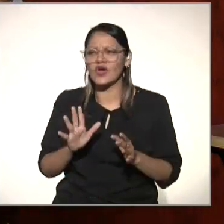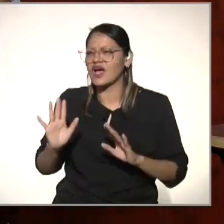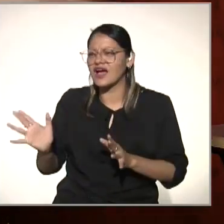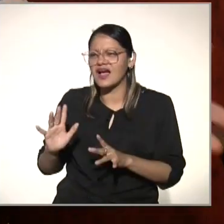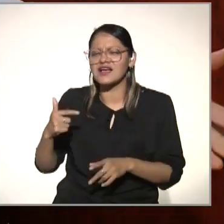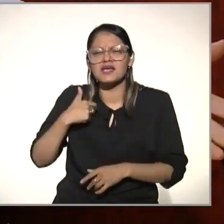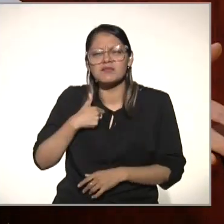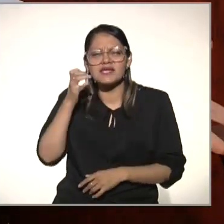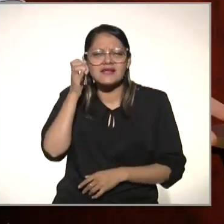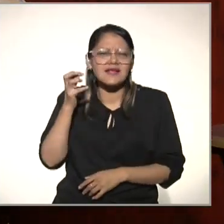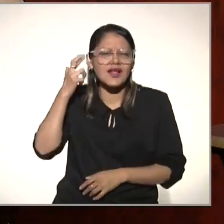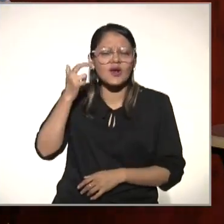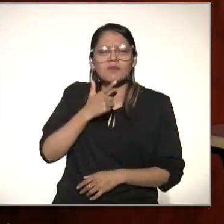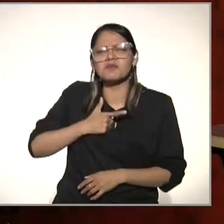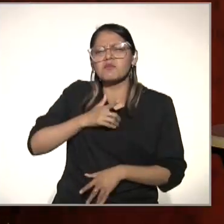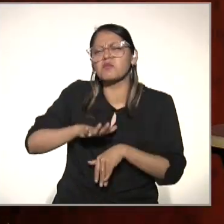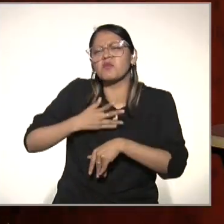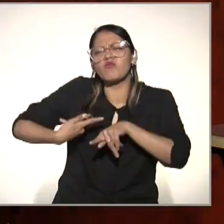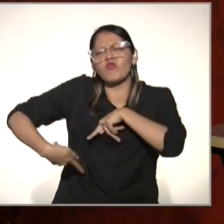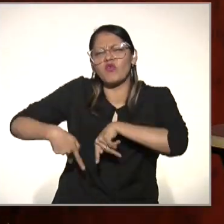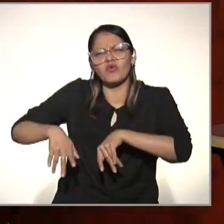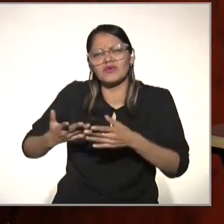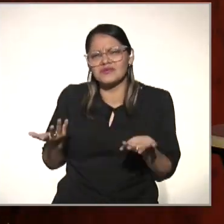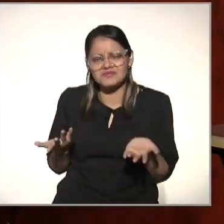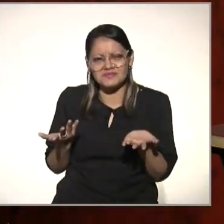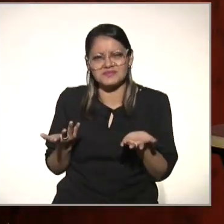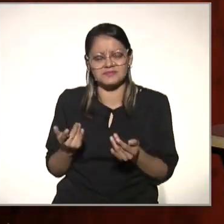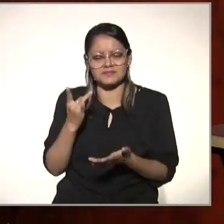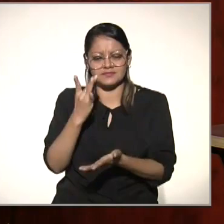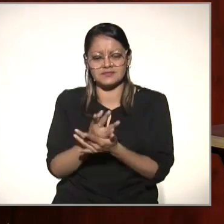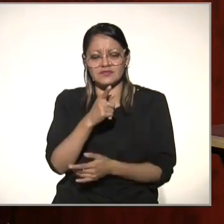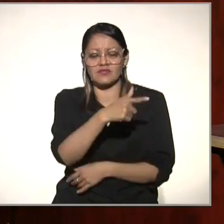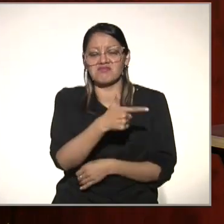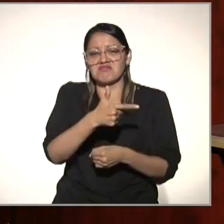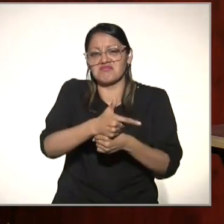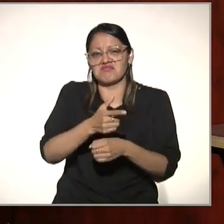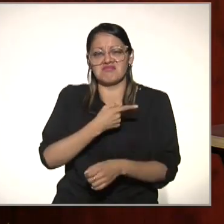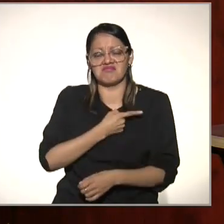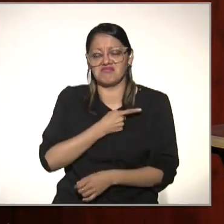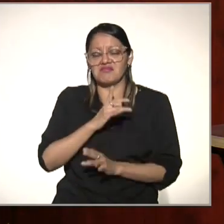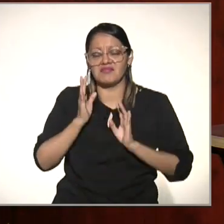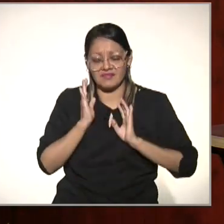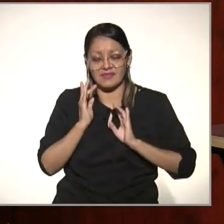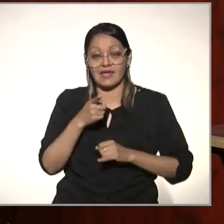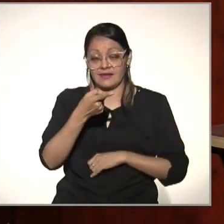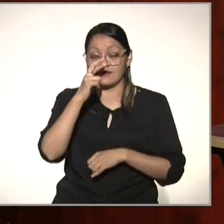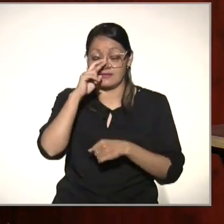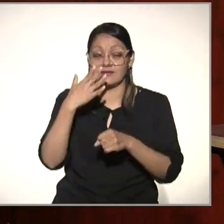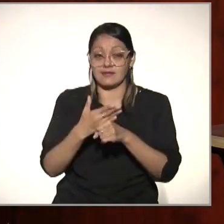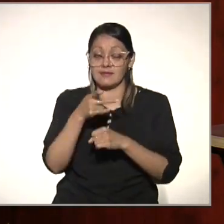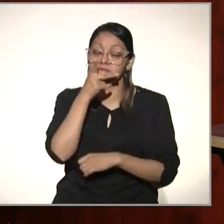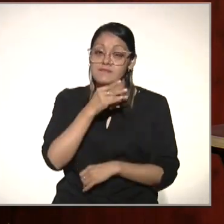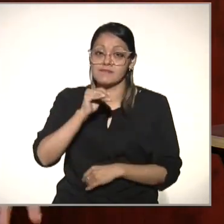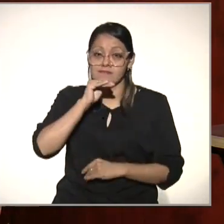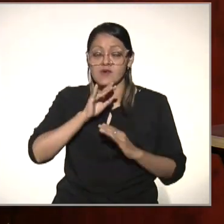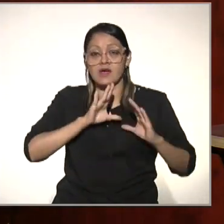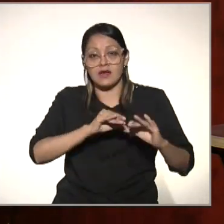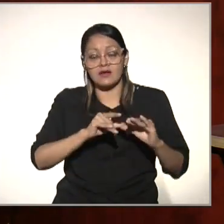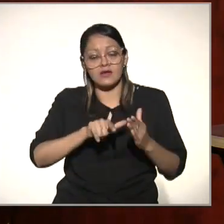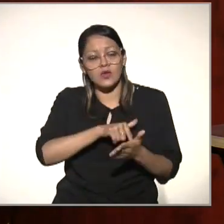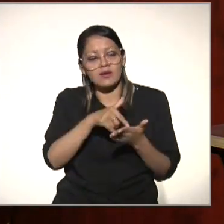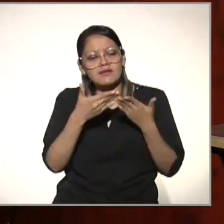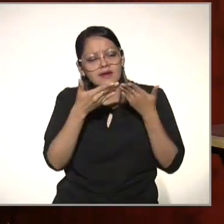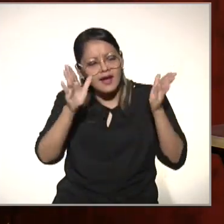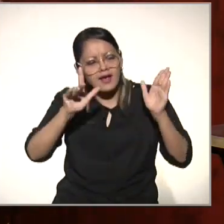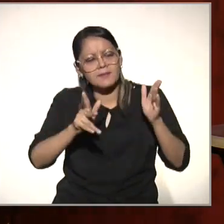Ronaldo porque me encanta cómo juega. Y no hay más que lo que él descubra, ¿no? Entonces, sí creo que es una responsabilidad como papás abrir ese espacio y